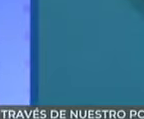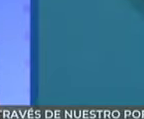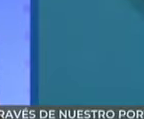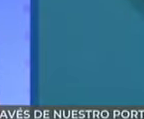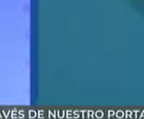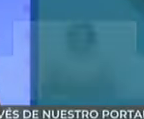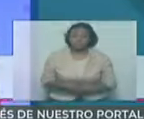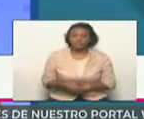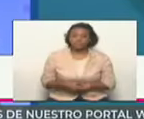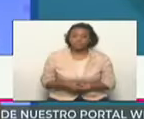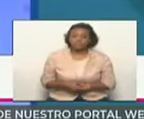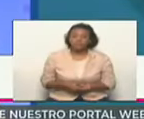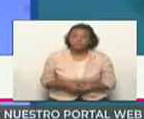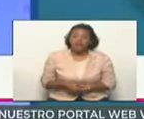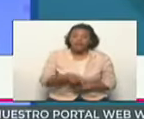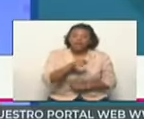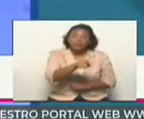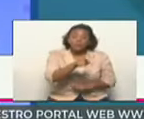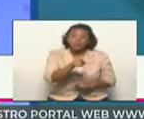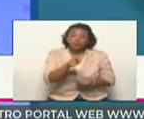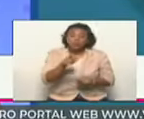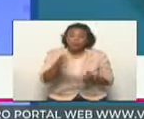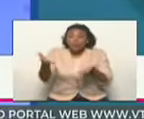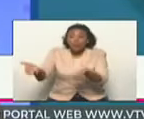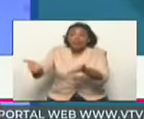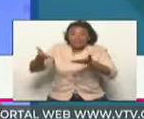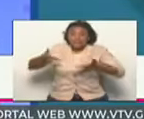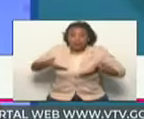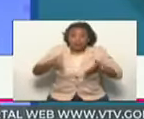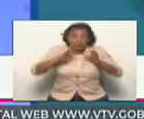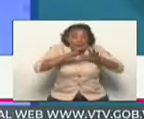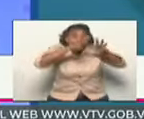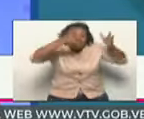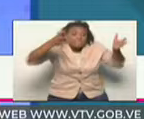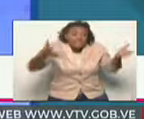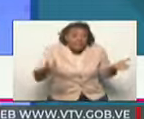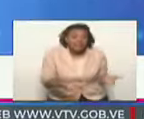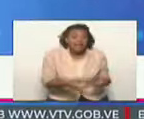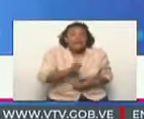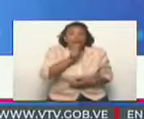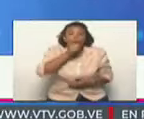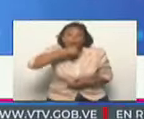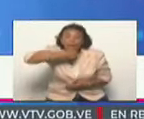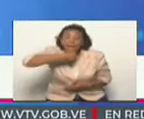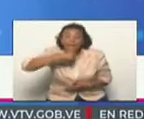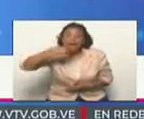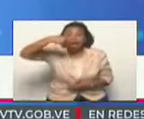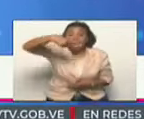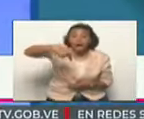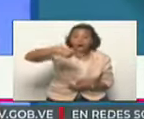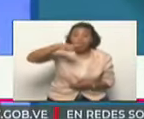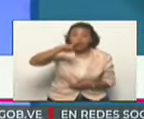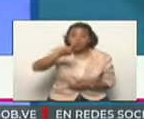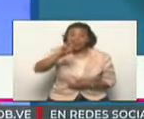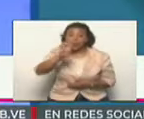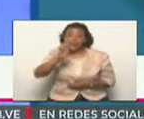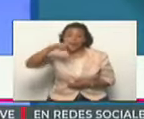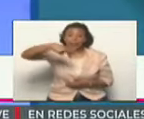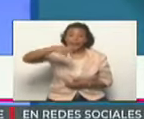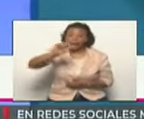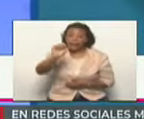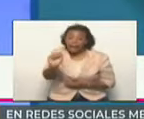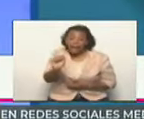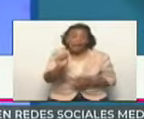aceptamos de que las creencias son reales y de que las creencias deben persistir de generación